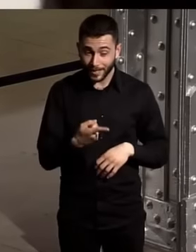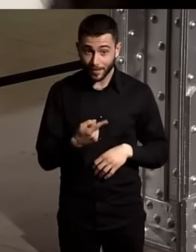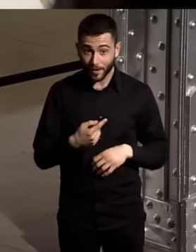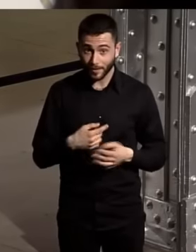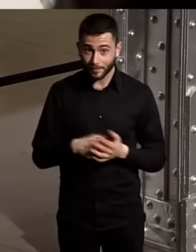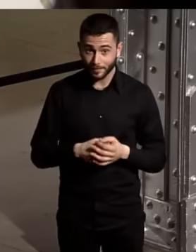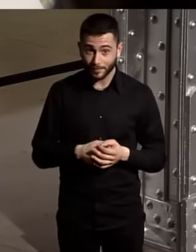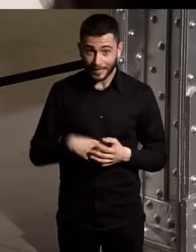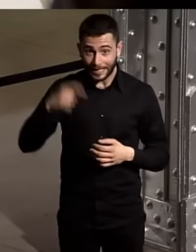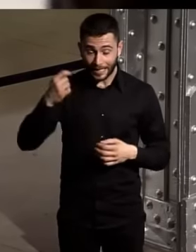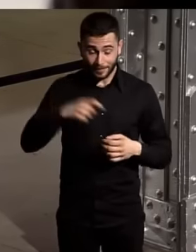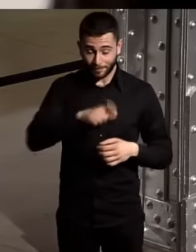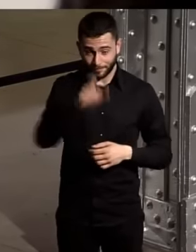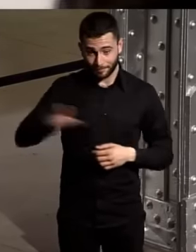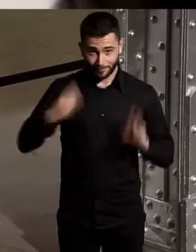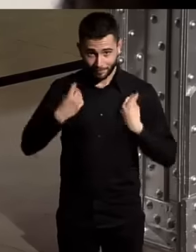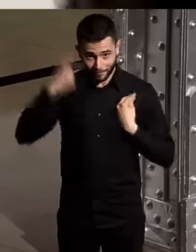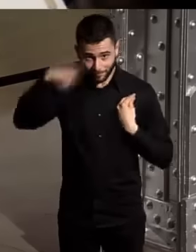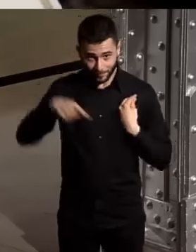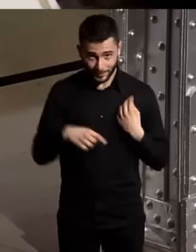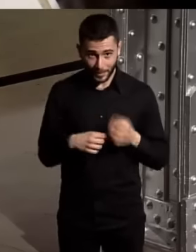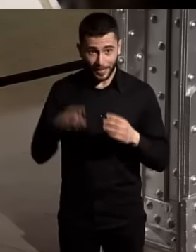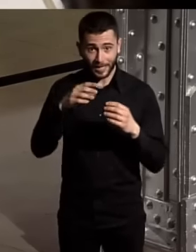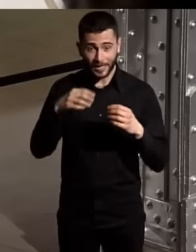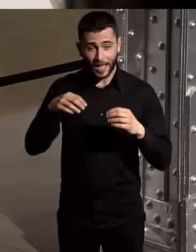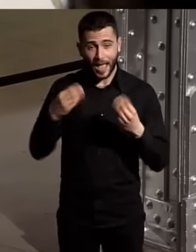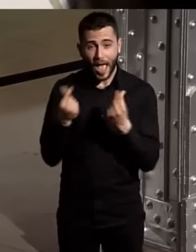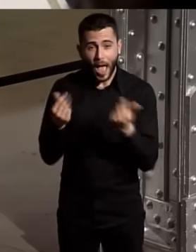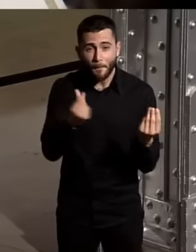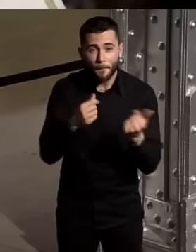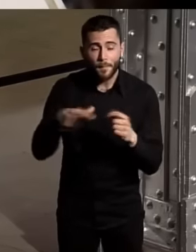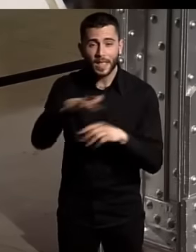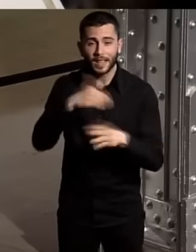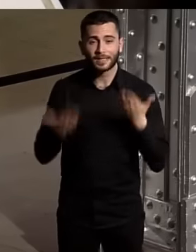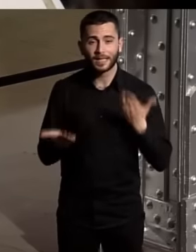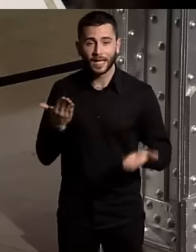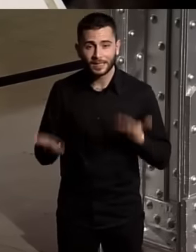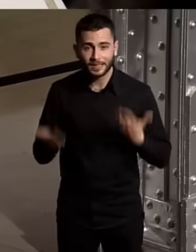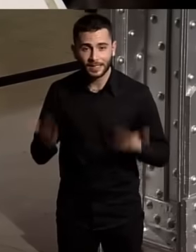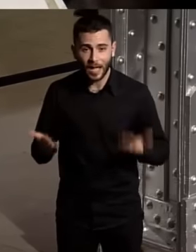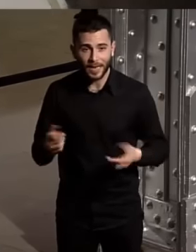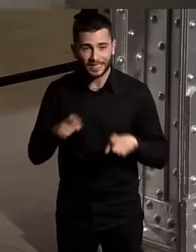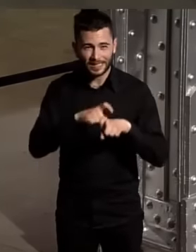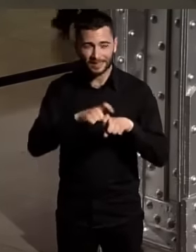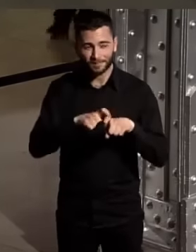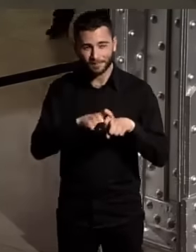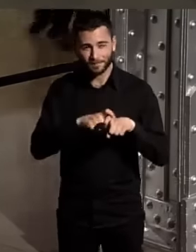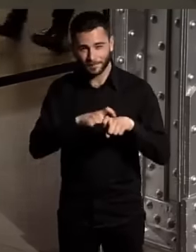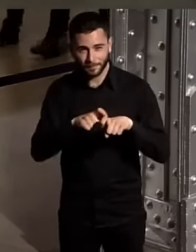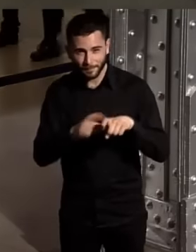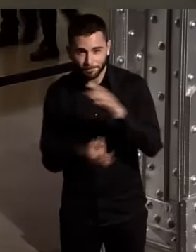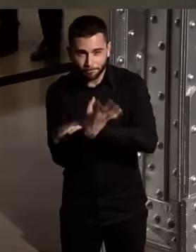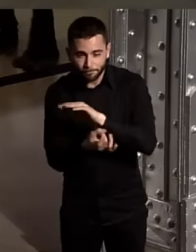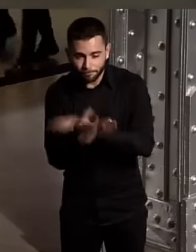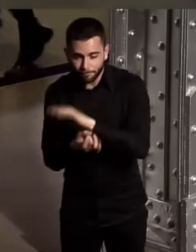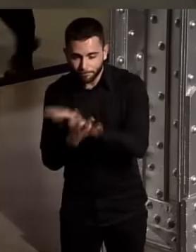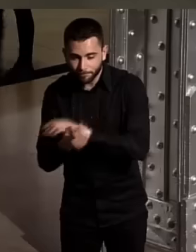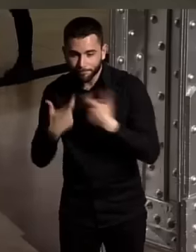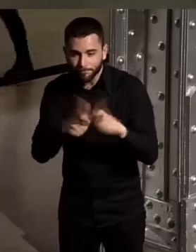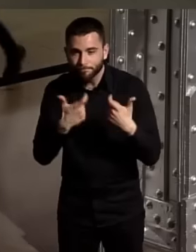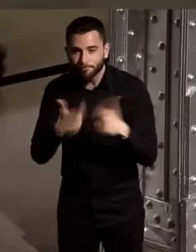sabemos de los seres vivos es que en ambientes muy estables y predecibles se produce especialización las especies se especializan mucho